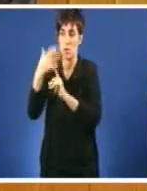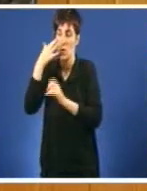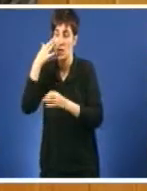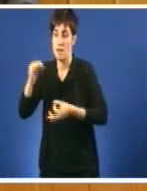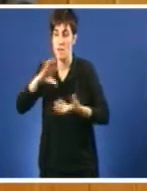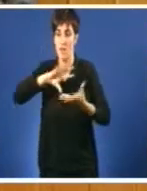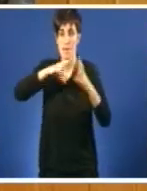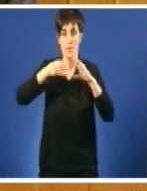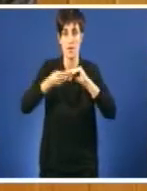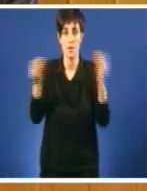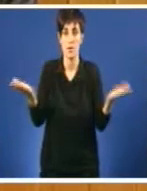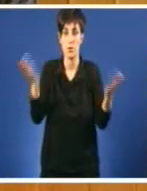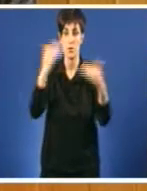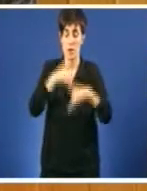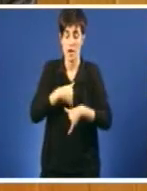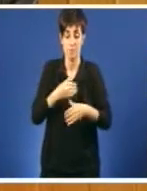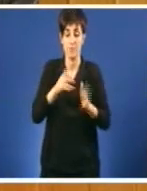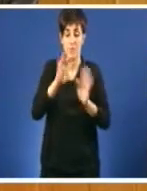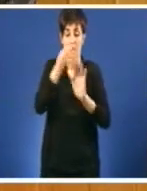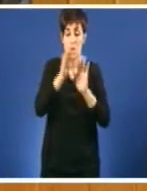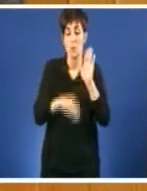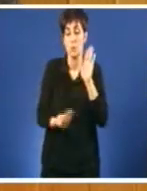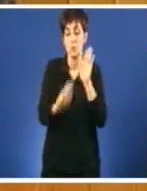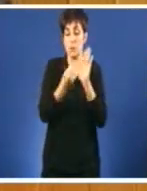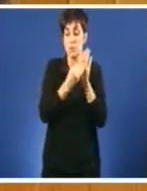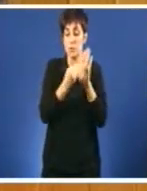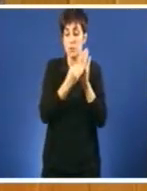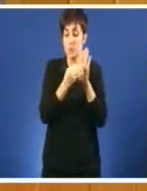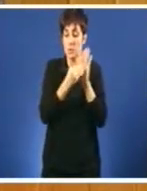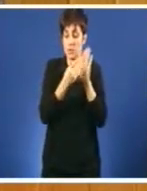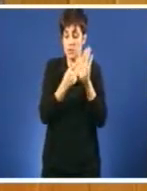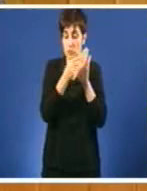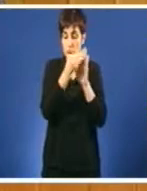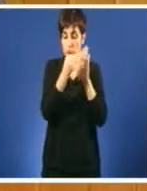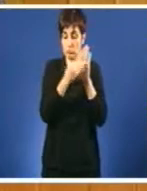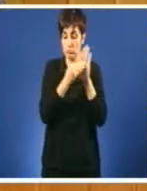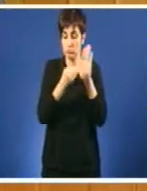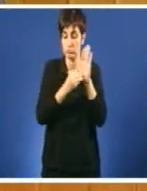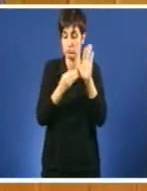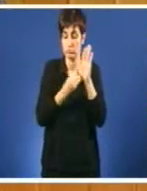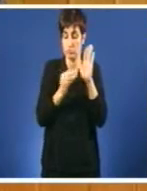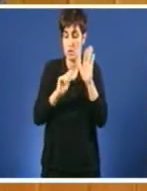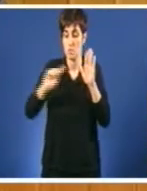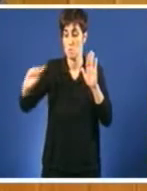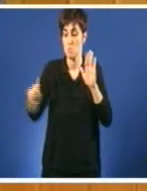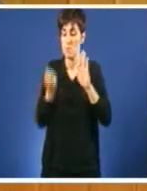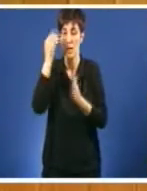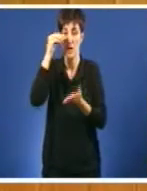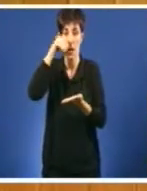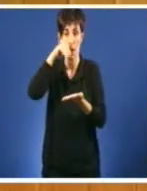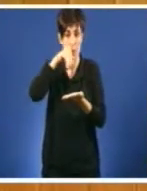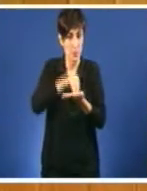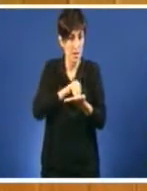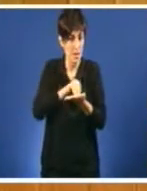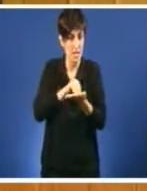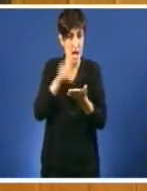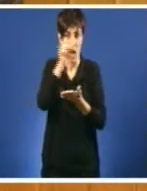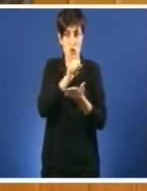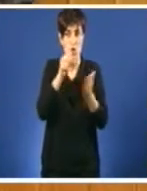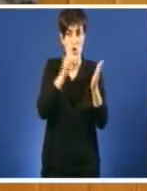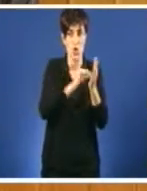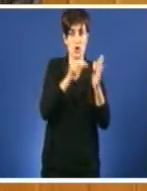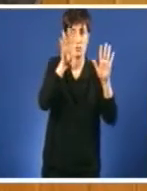Nestes orzamentos é falso que se contemple por primeira vez desde 2009 máis capacidade real de